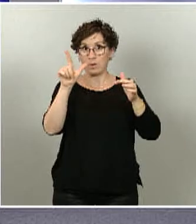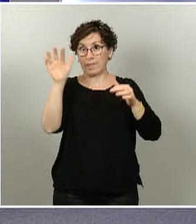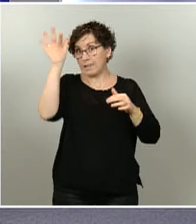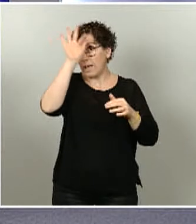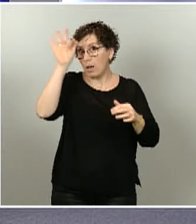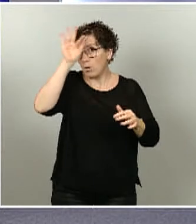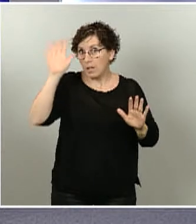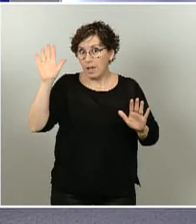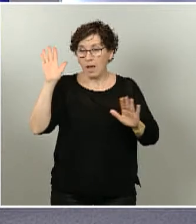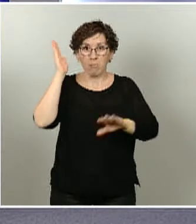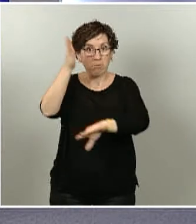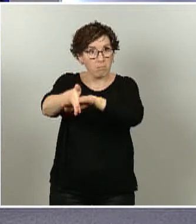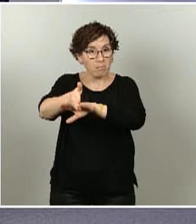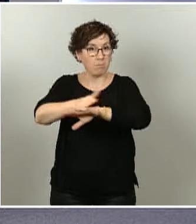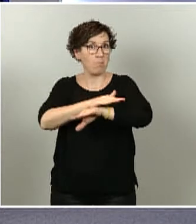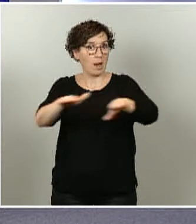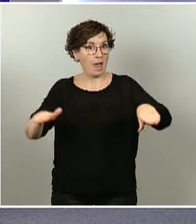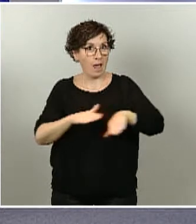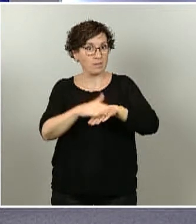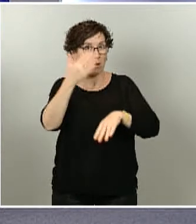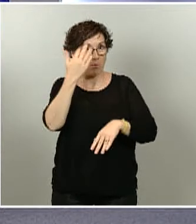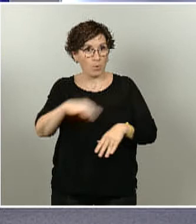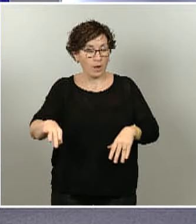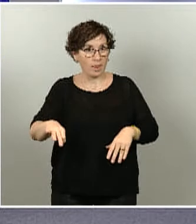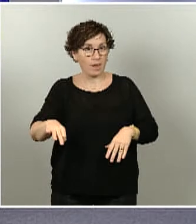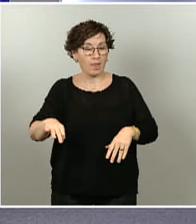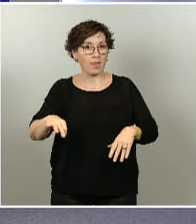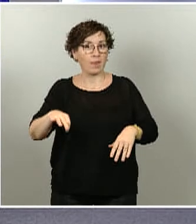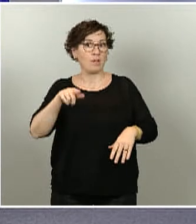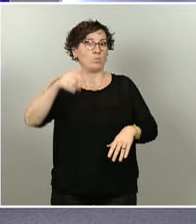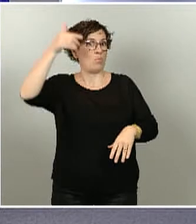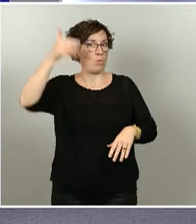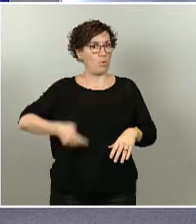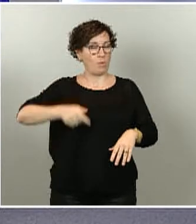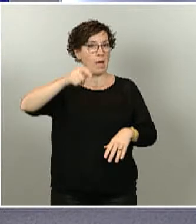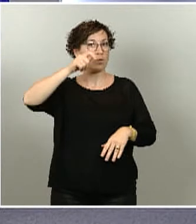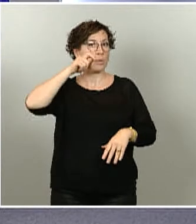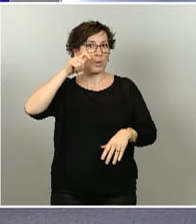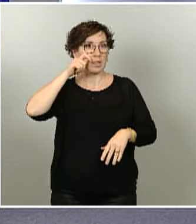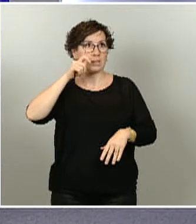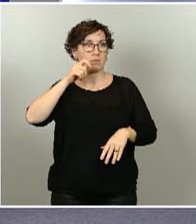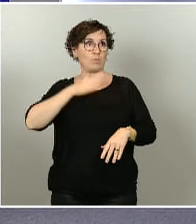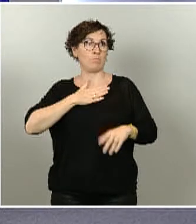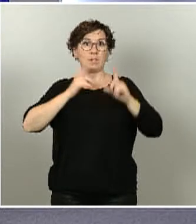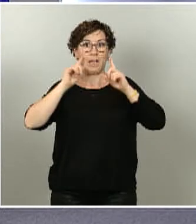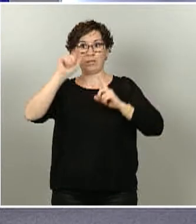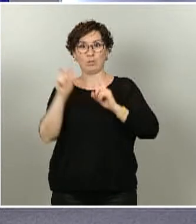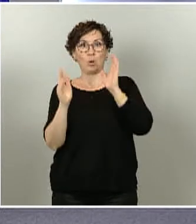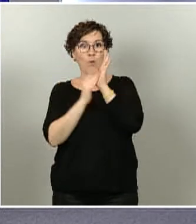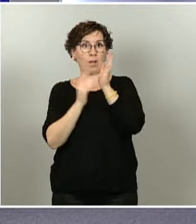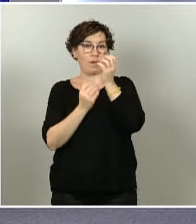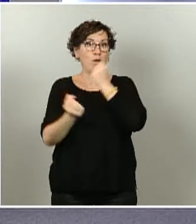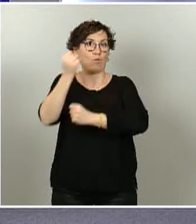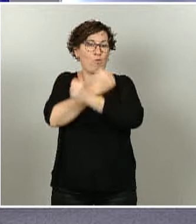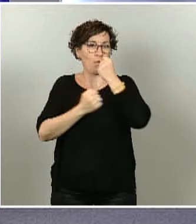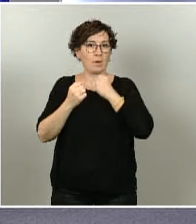las playas, un hecho fundamental para el turismo y la economía de la Comunidad Valenciana. Puig ha dicho en varias ocasiones que